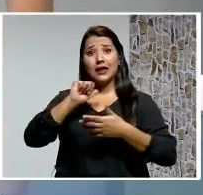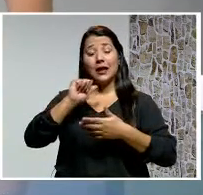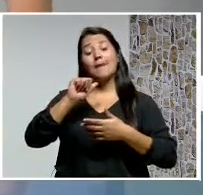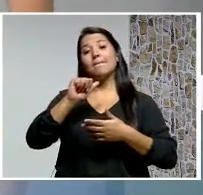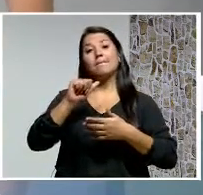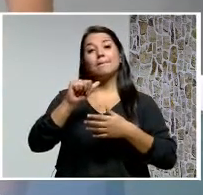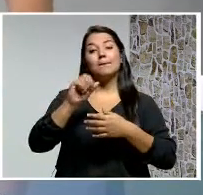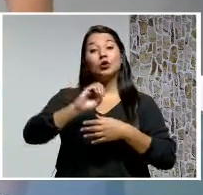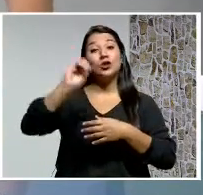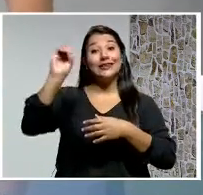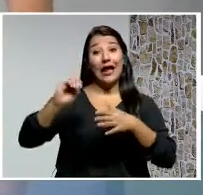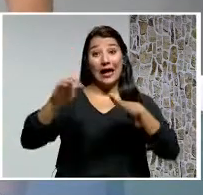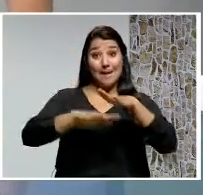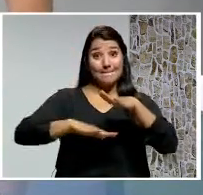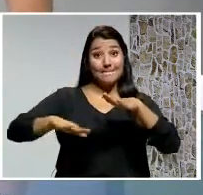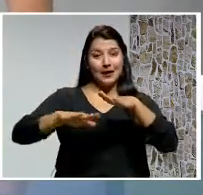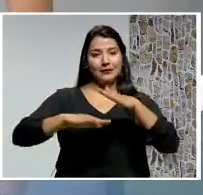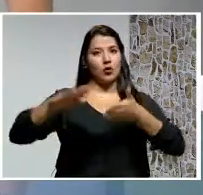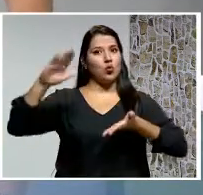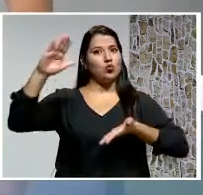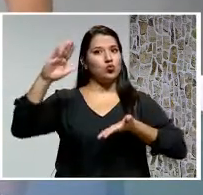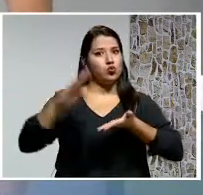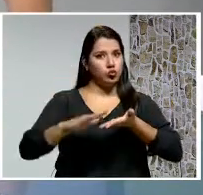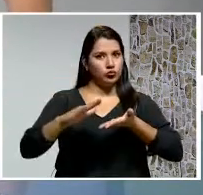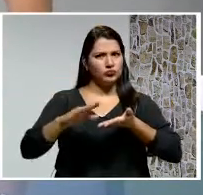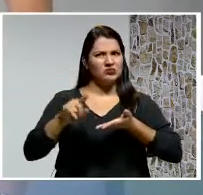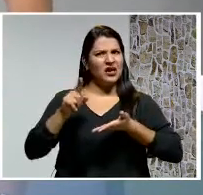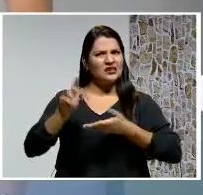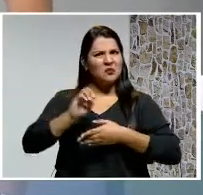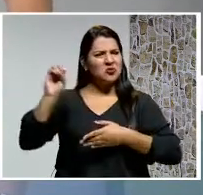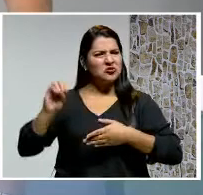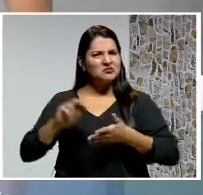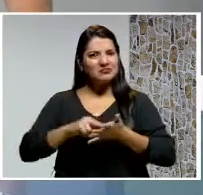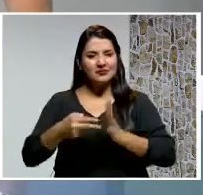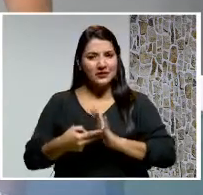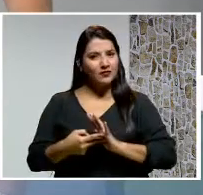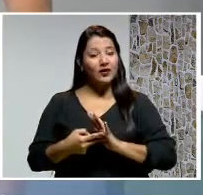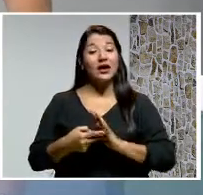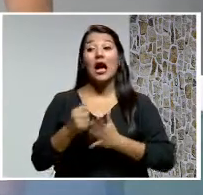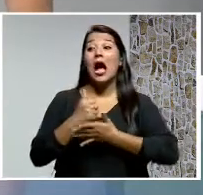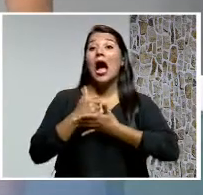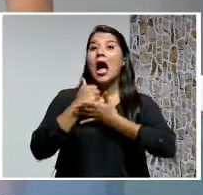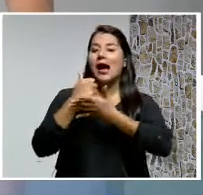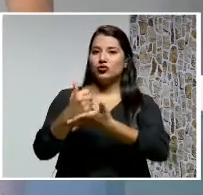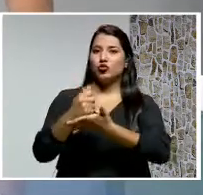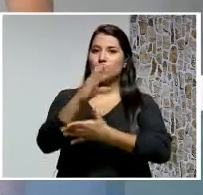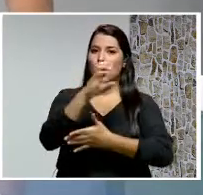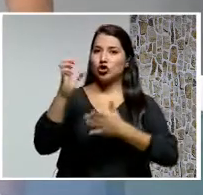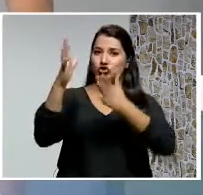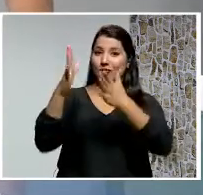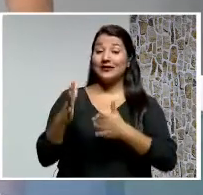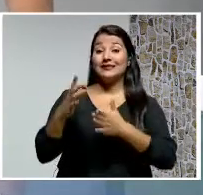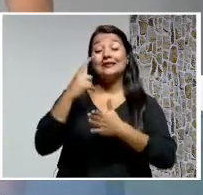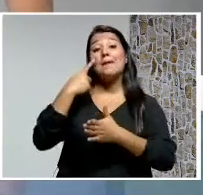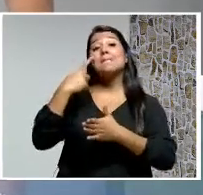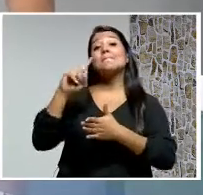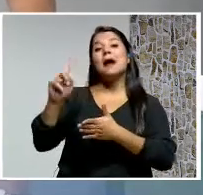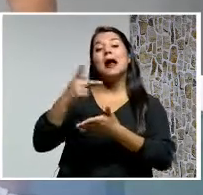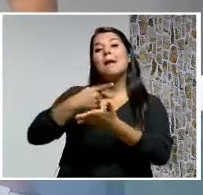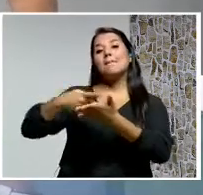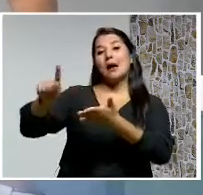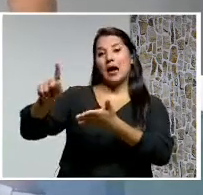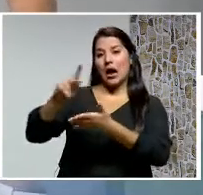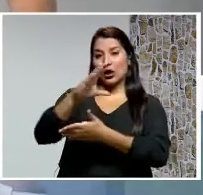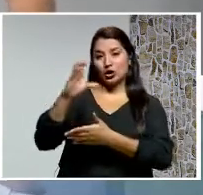pasiva, un indicador que es vital para el cálculo de las cuotas que miles de costarricenses pagan en sus créditos